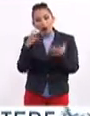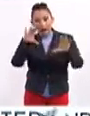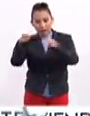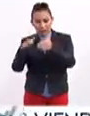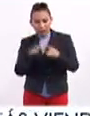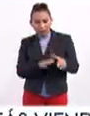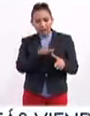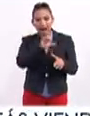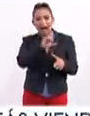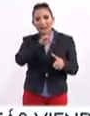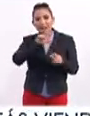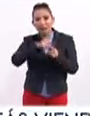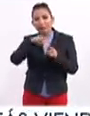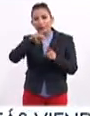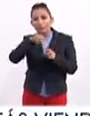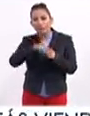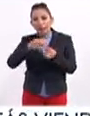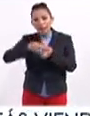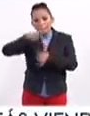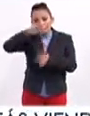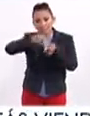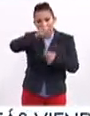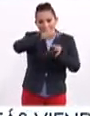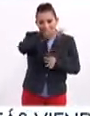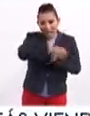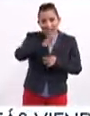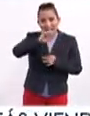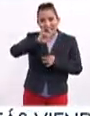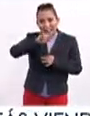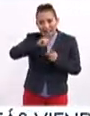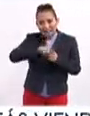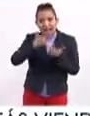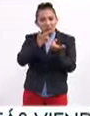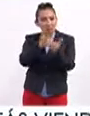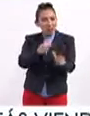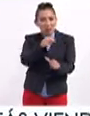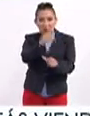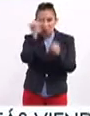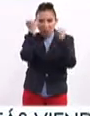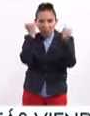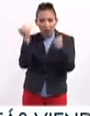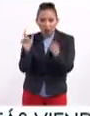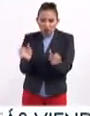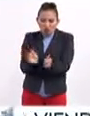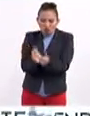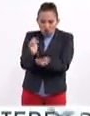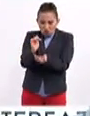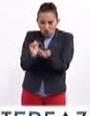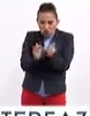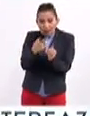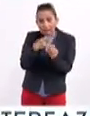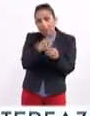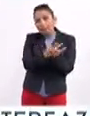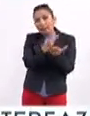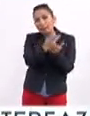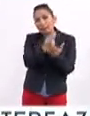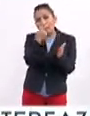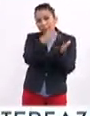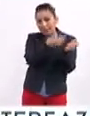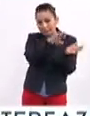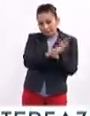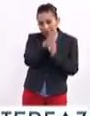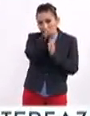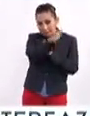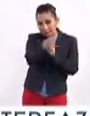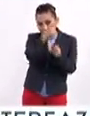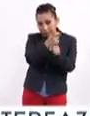categorías: carrizo, mimbre, vara de saúz, ixtle, diseño libre y miniatura. y los premios van desde